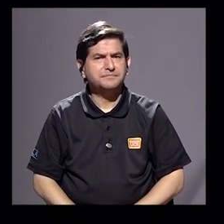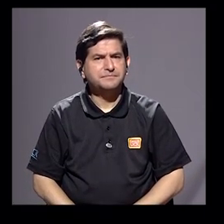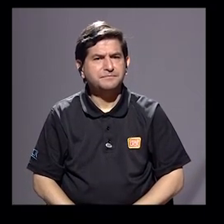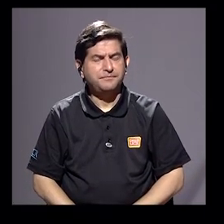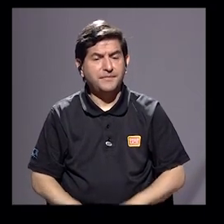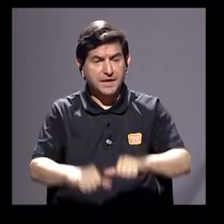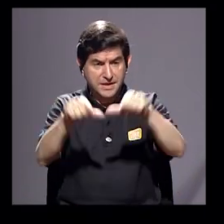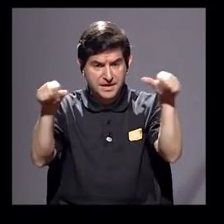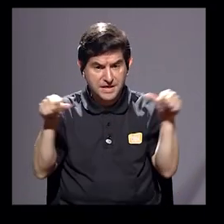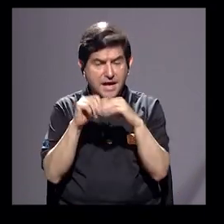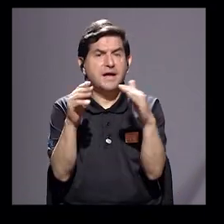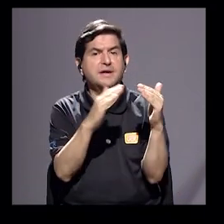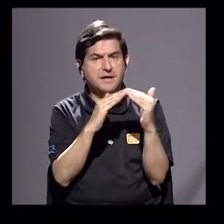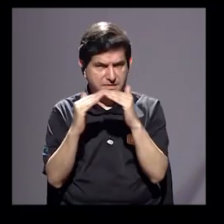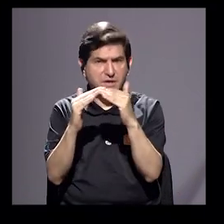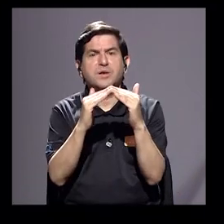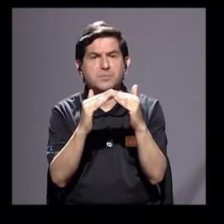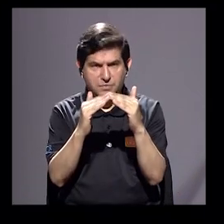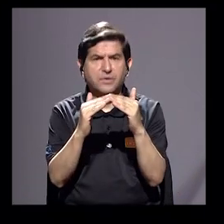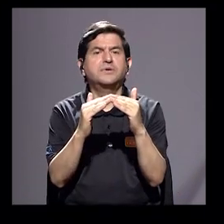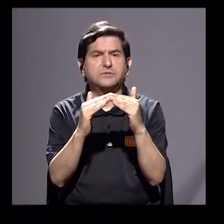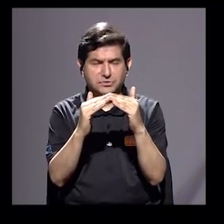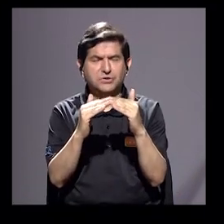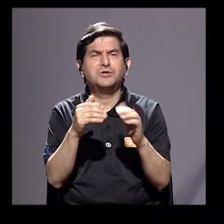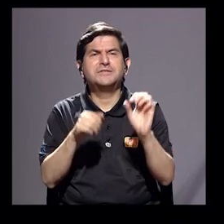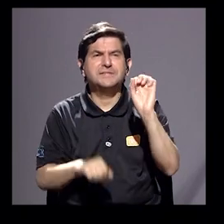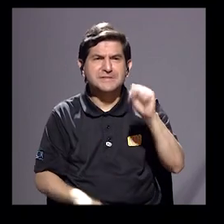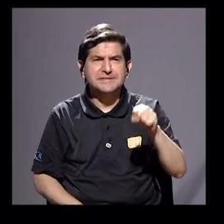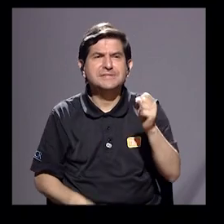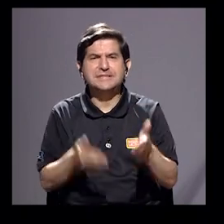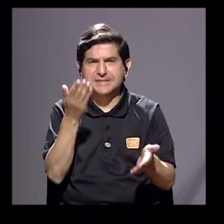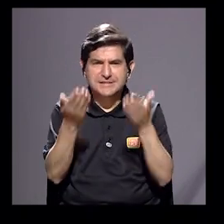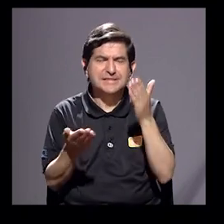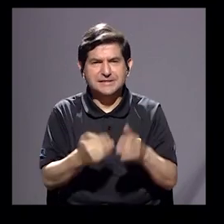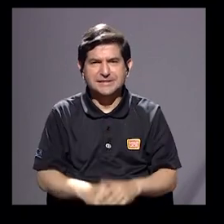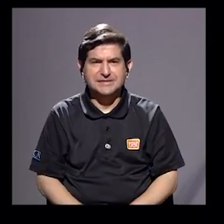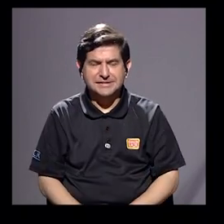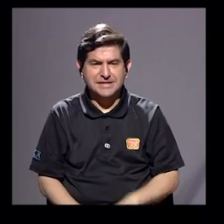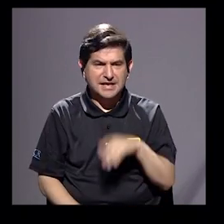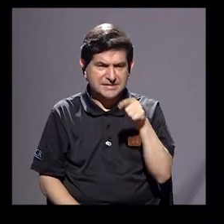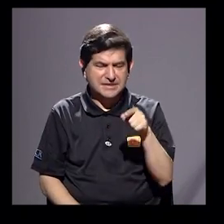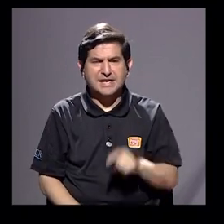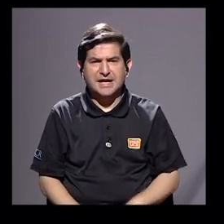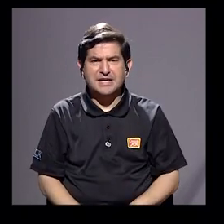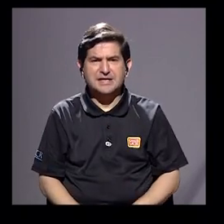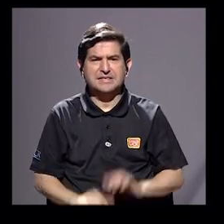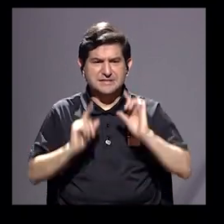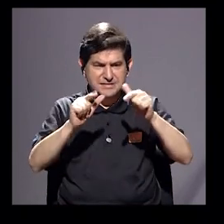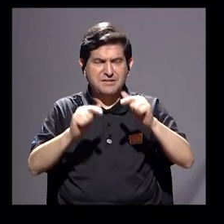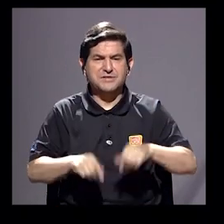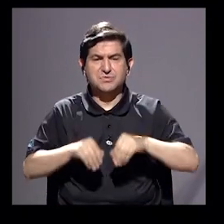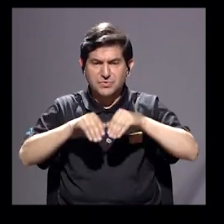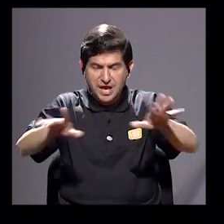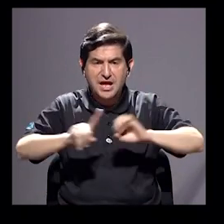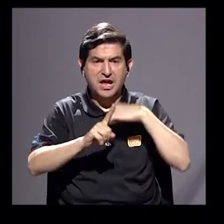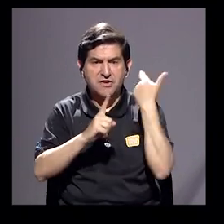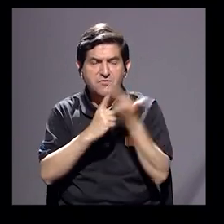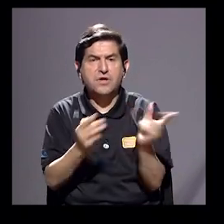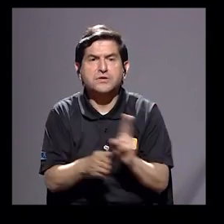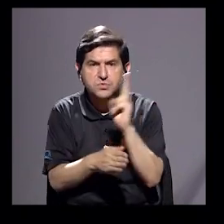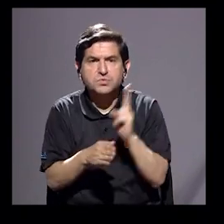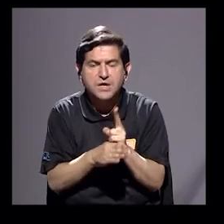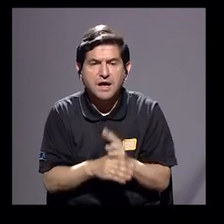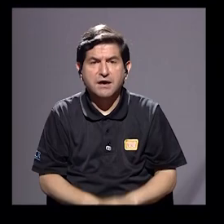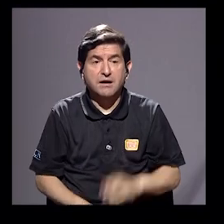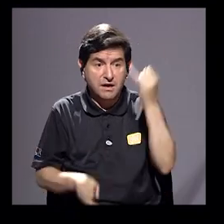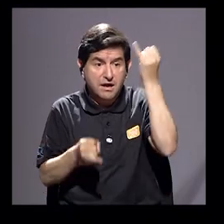un gran sector de la población que si está de algún modo disparando esa basura en redes sociales y se convierte al